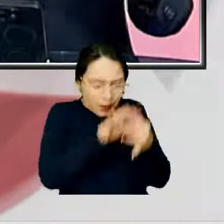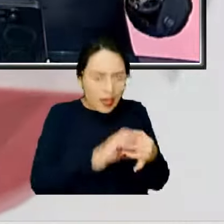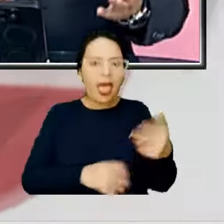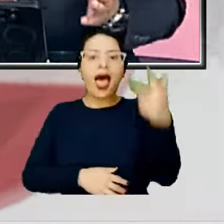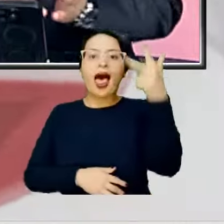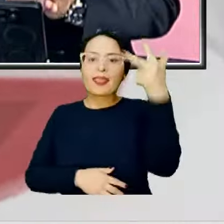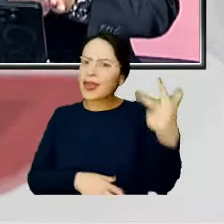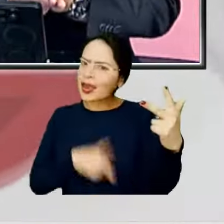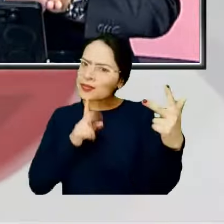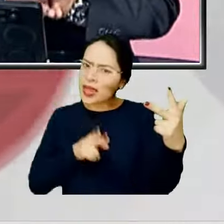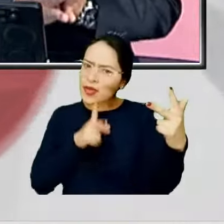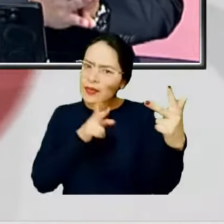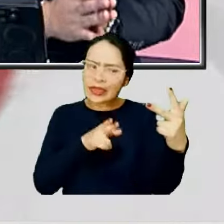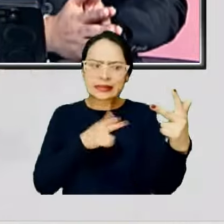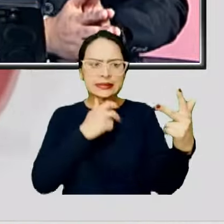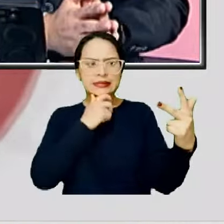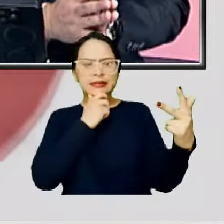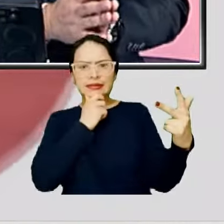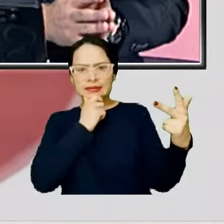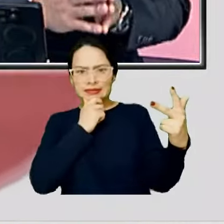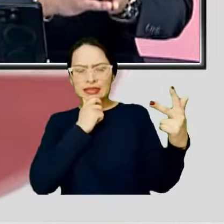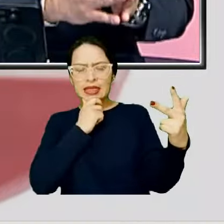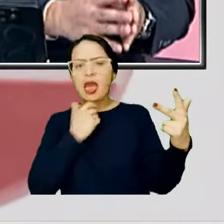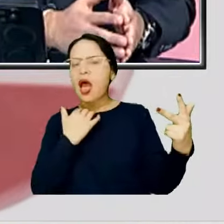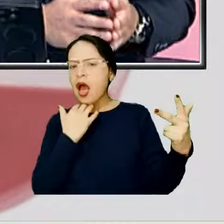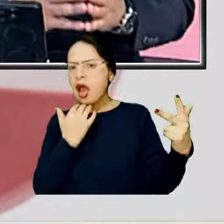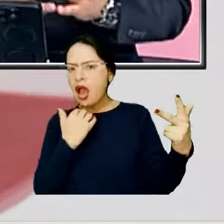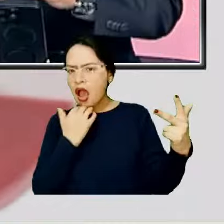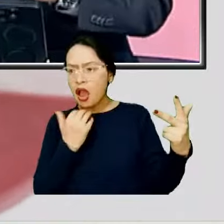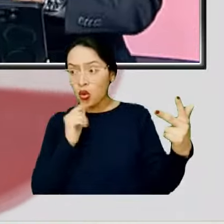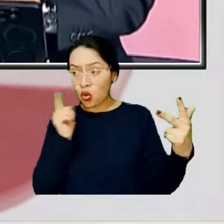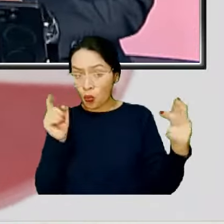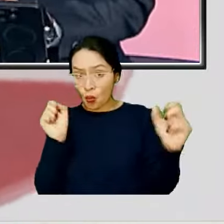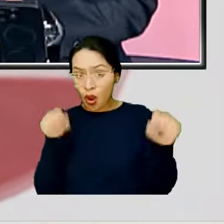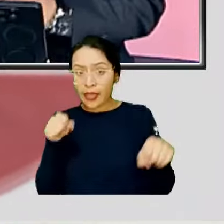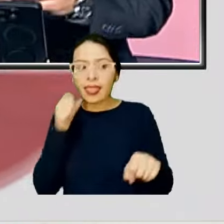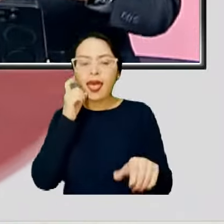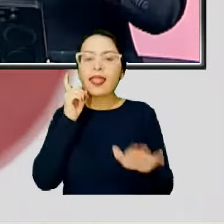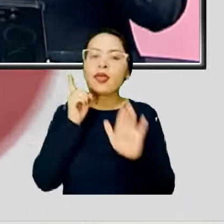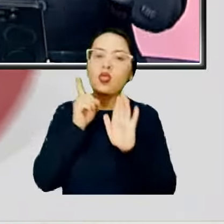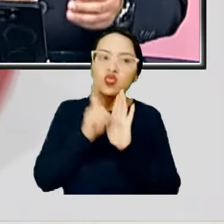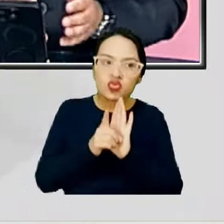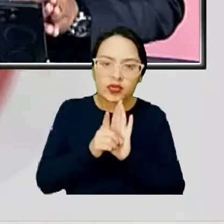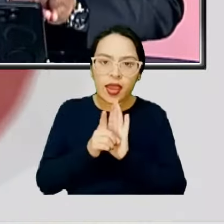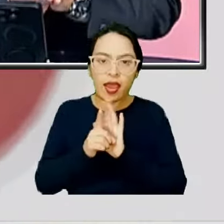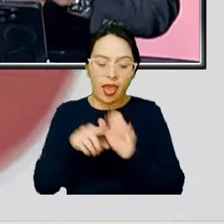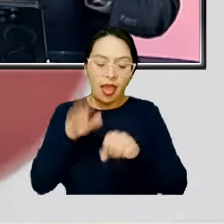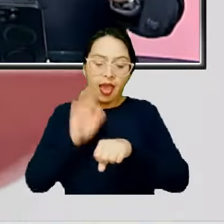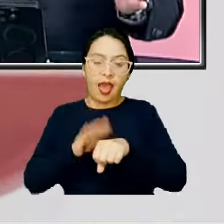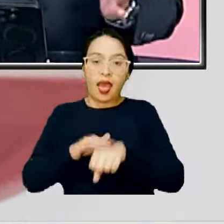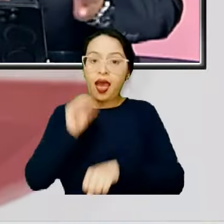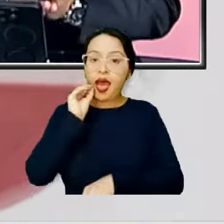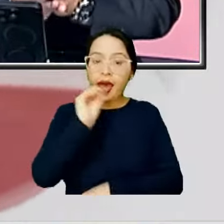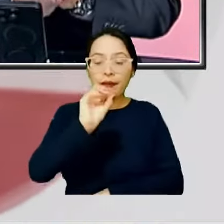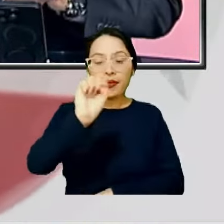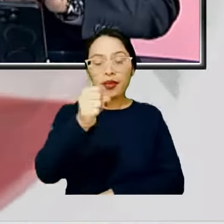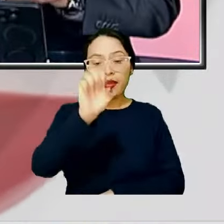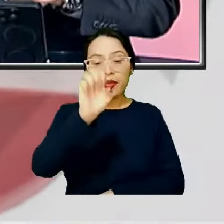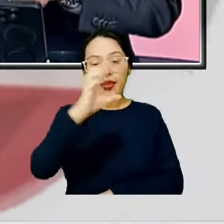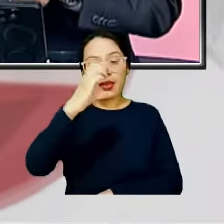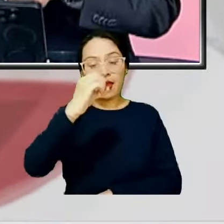¿Se va a realizar algún tipo de acción frente a Contraloría o ante CERCO presentando toda esta documentación?